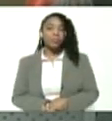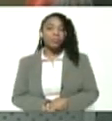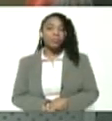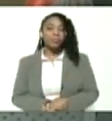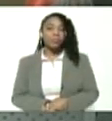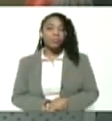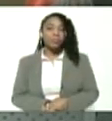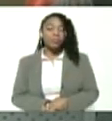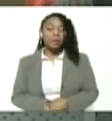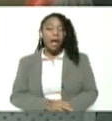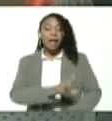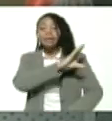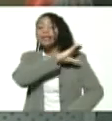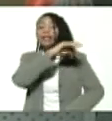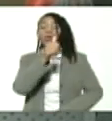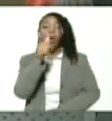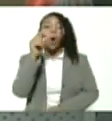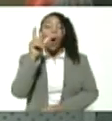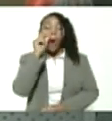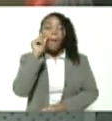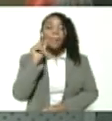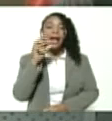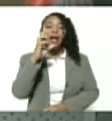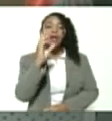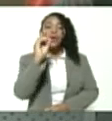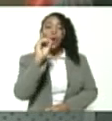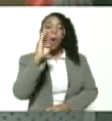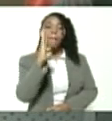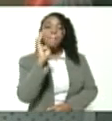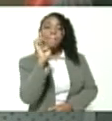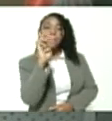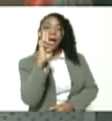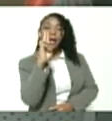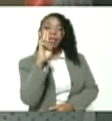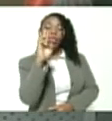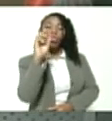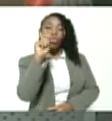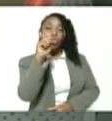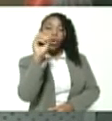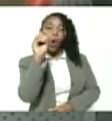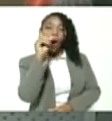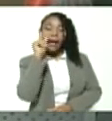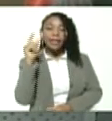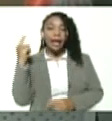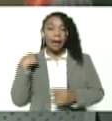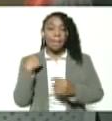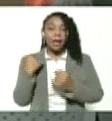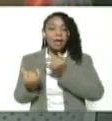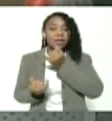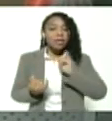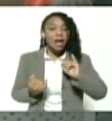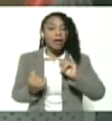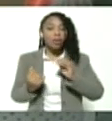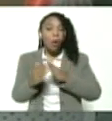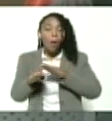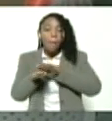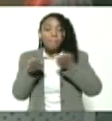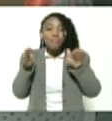Al rector Roberto Picón, que se encuentra a mano izquierda aquí, en el extremo izquierdo aquí de la